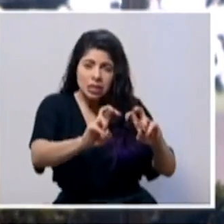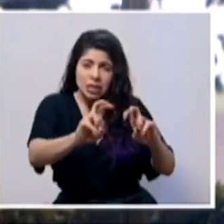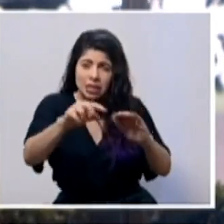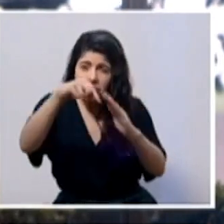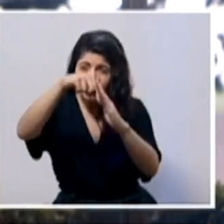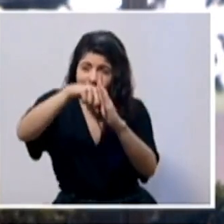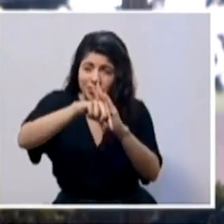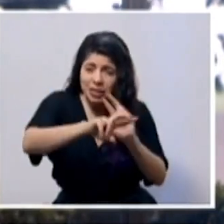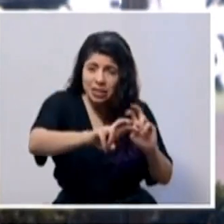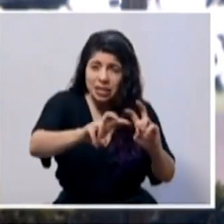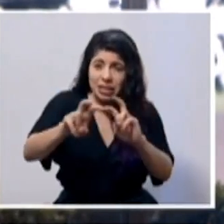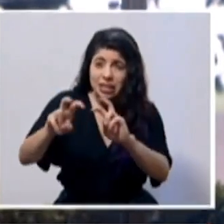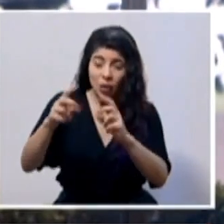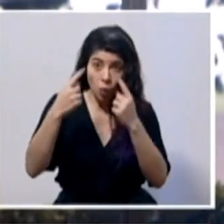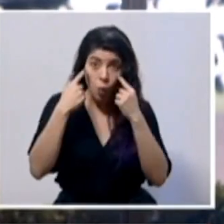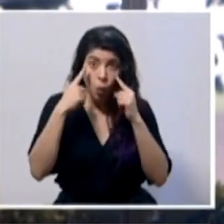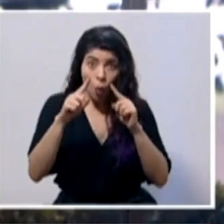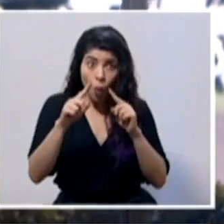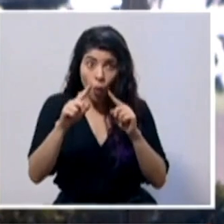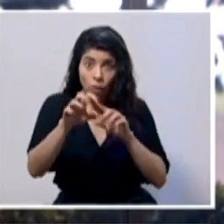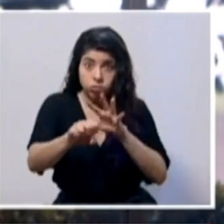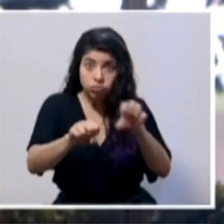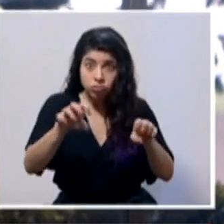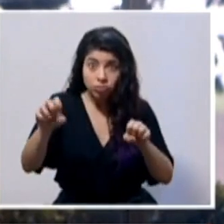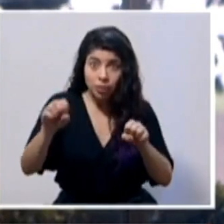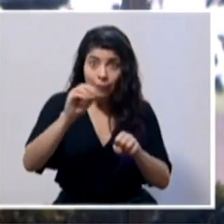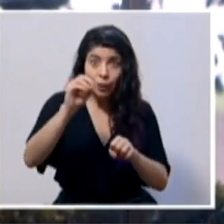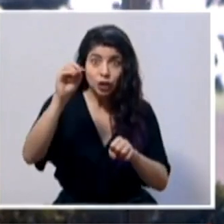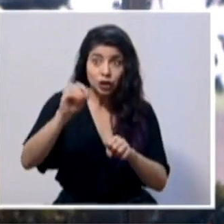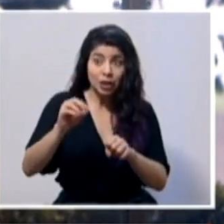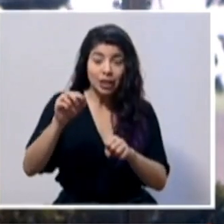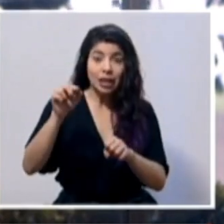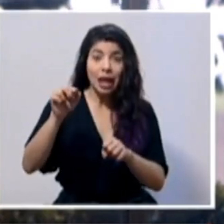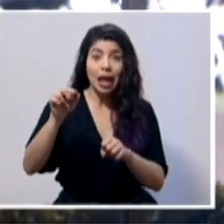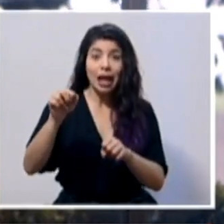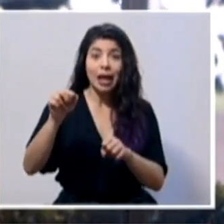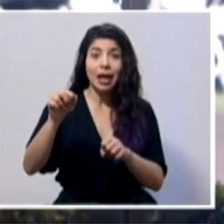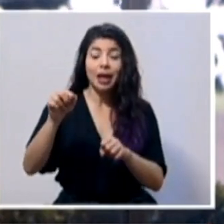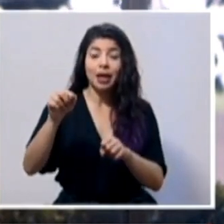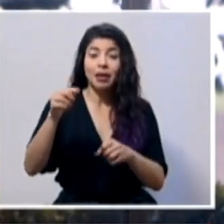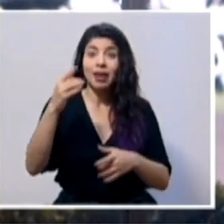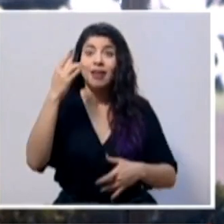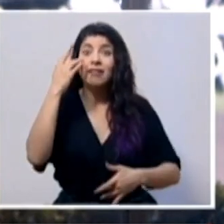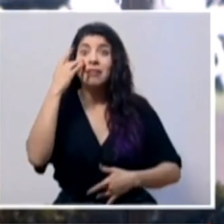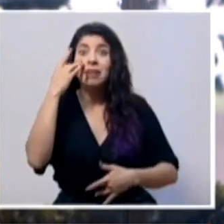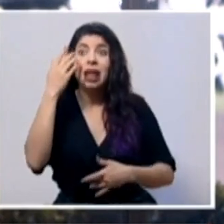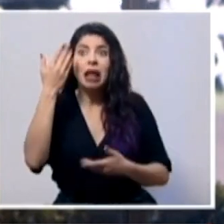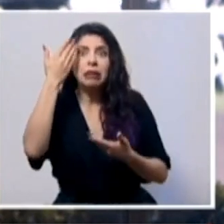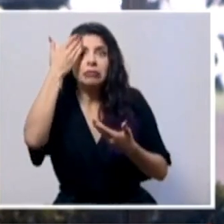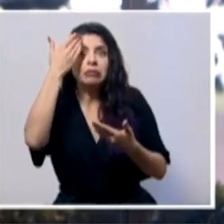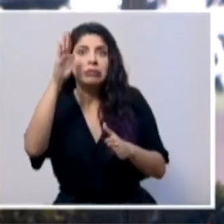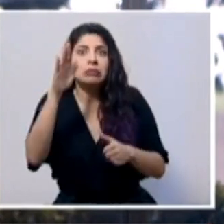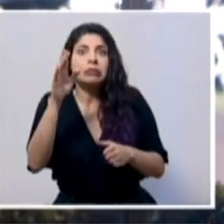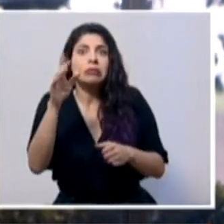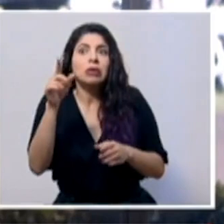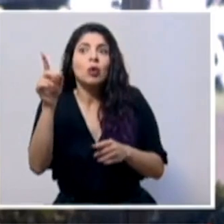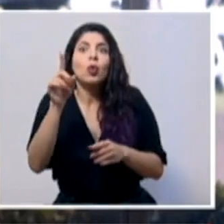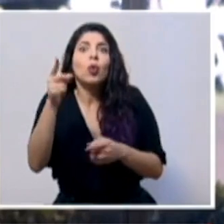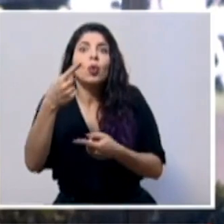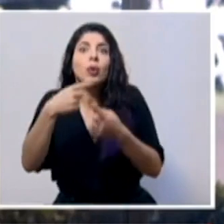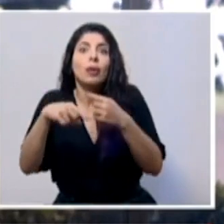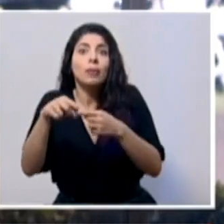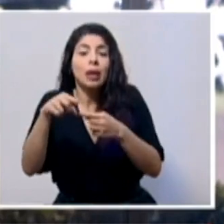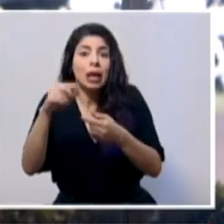se ha logrado igual bajar un poco el porcentaje, digamos, de casos de los que no se tiene rastro